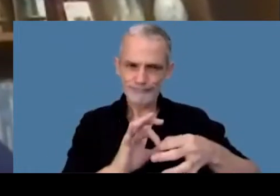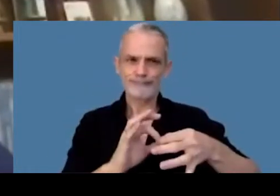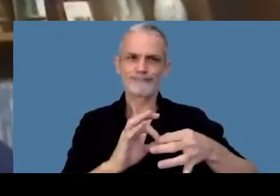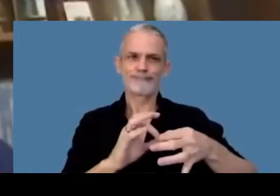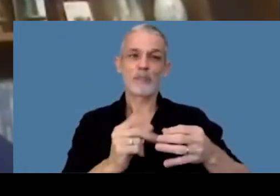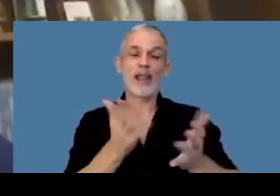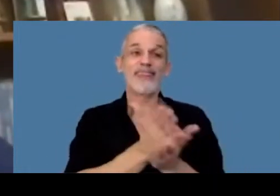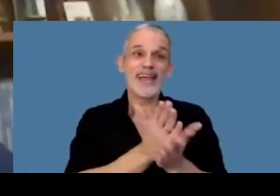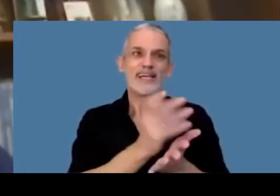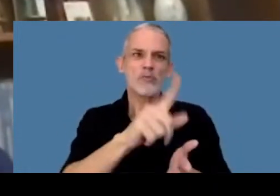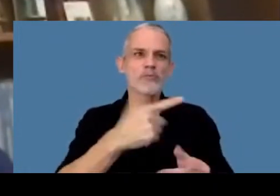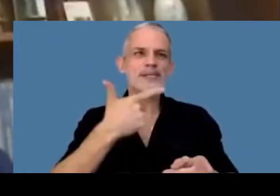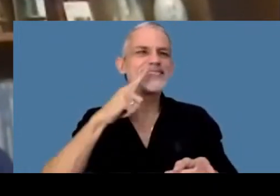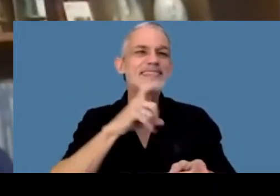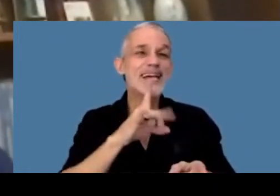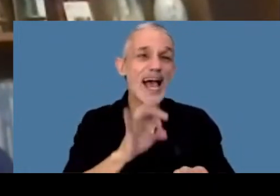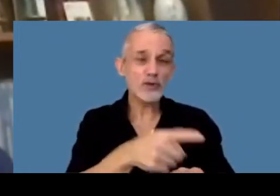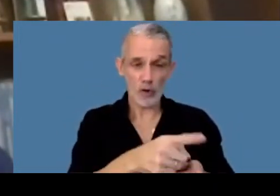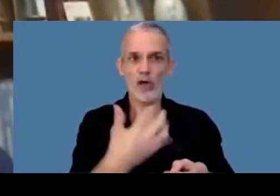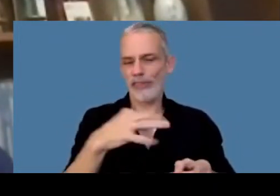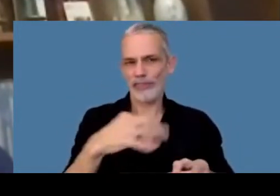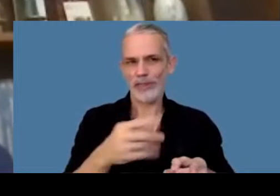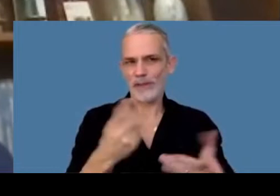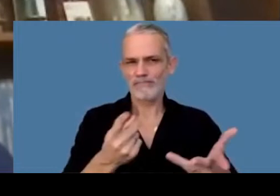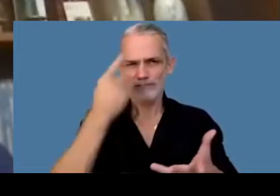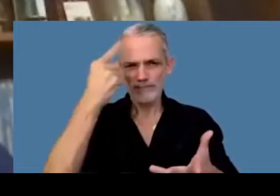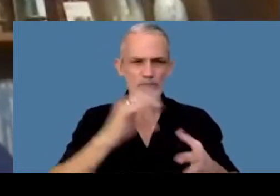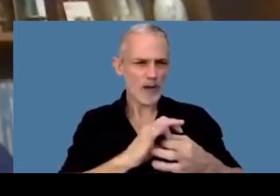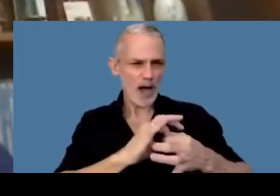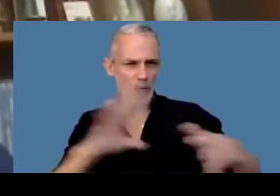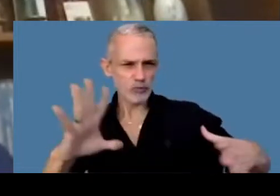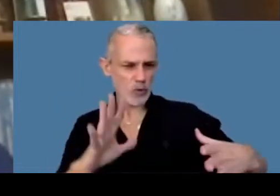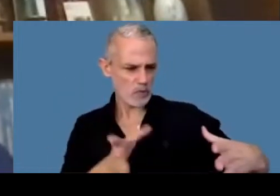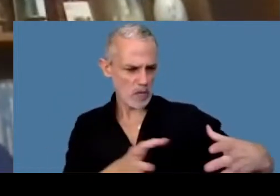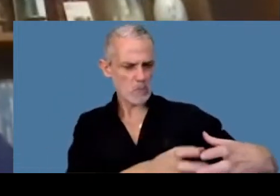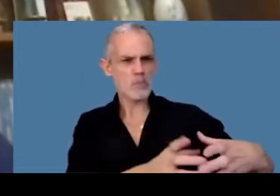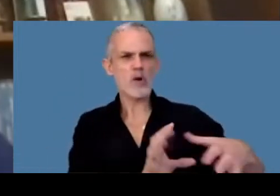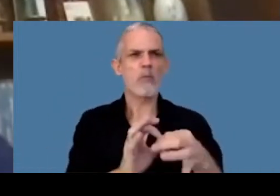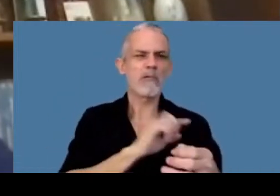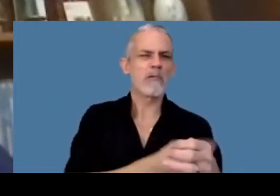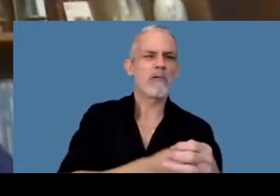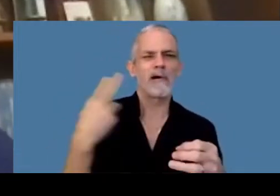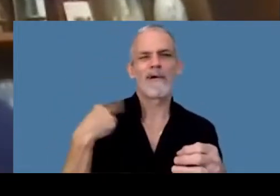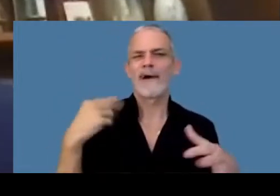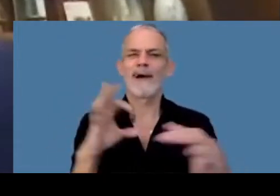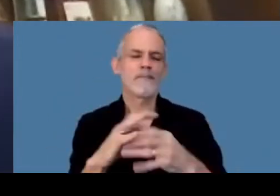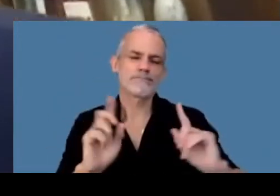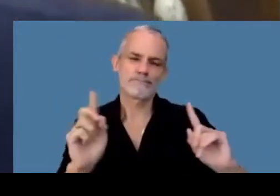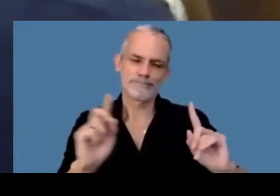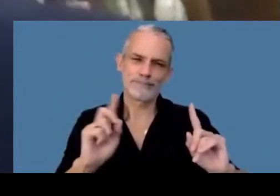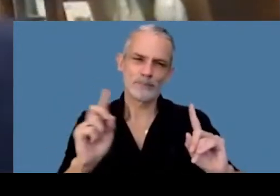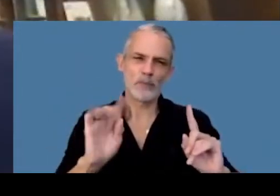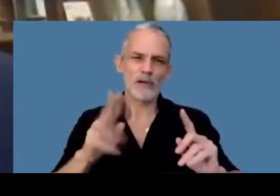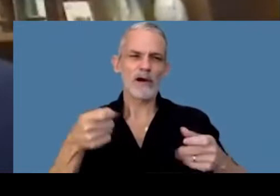sindical, se ve más reflejado en el concepto de autonomía, que deben funcionar sin